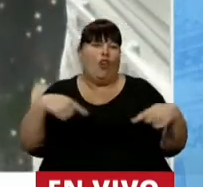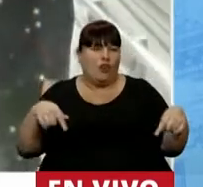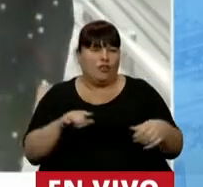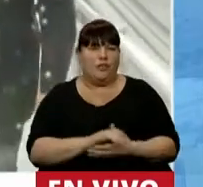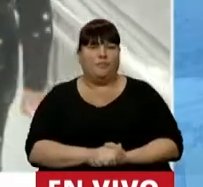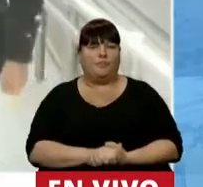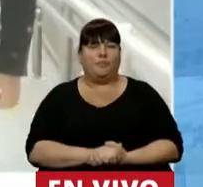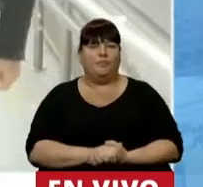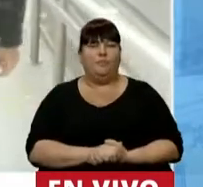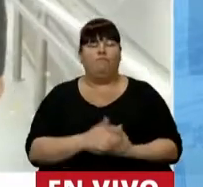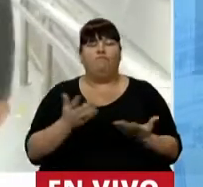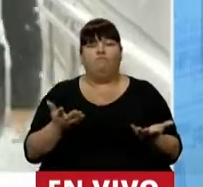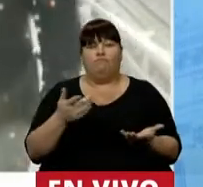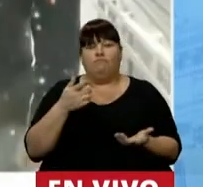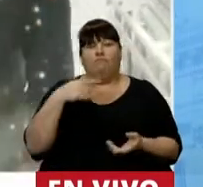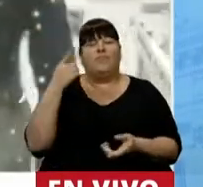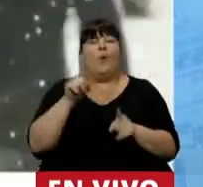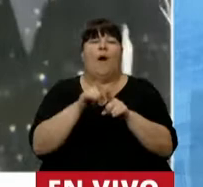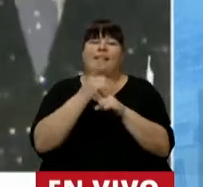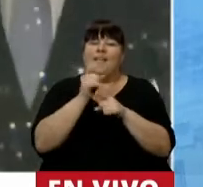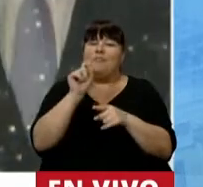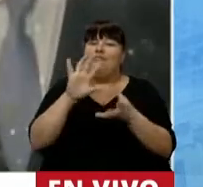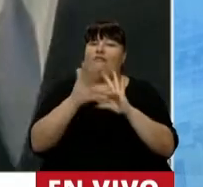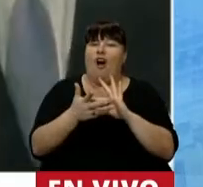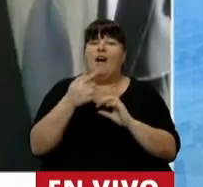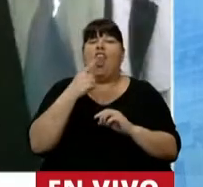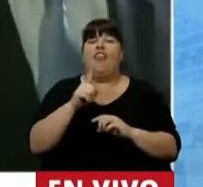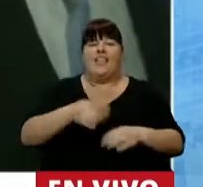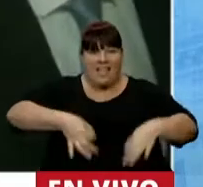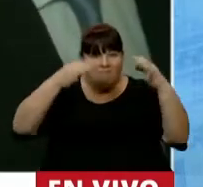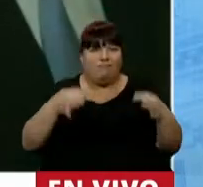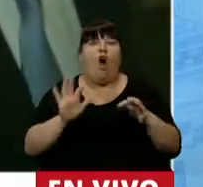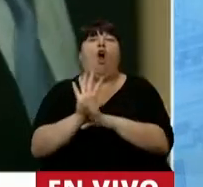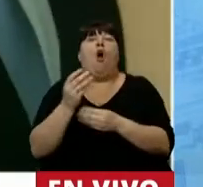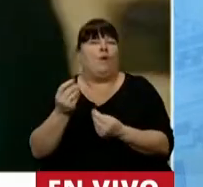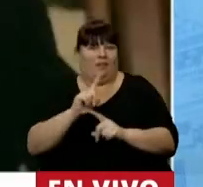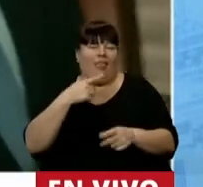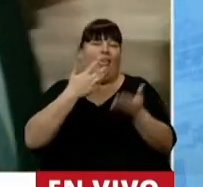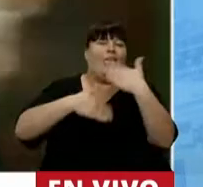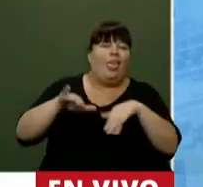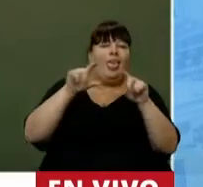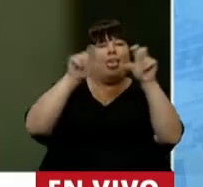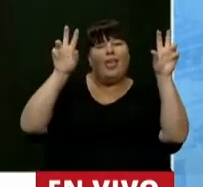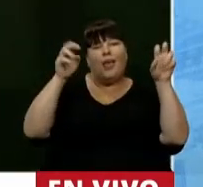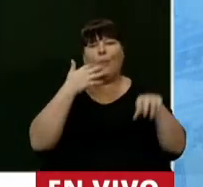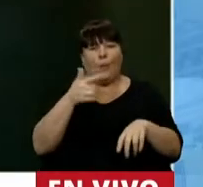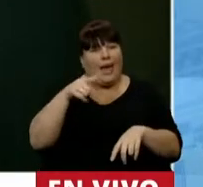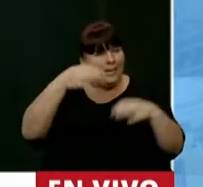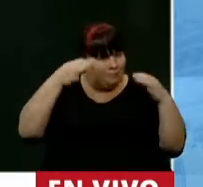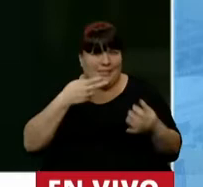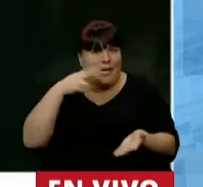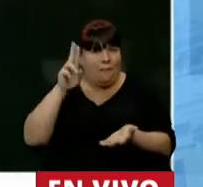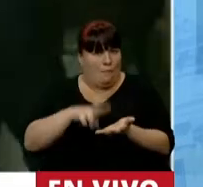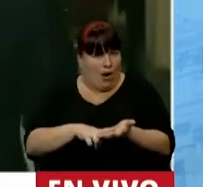cosas, y tiene esa virtud particular de no nombrar las cosas por su nombre. Esto es un